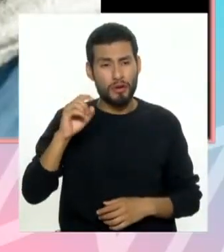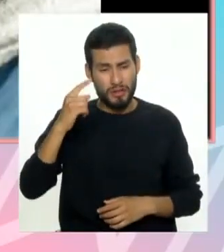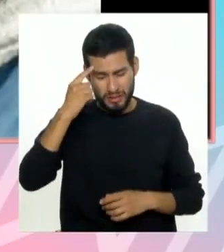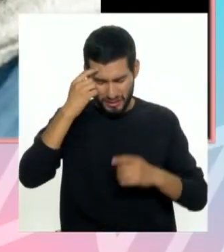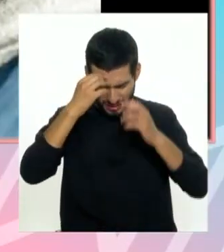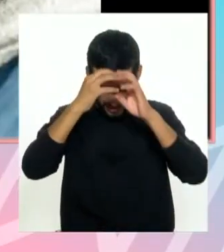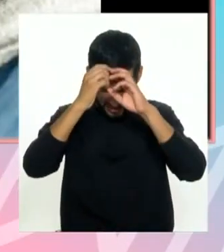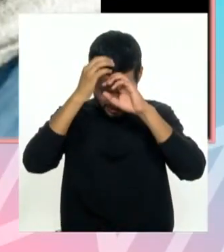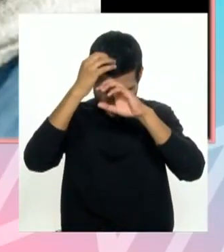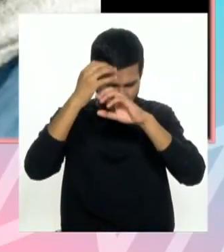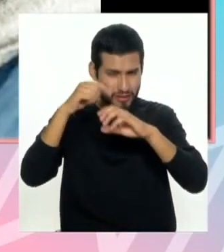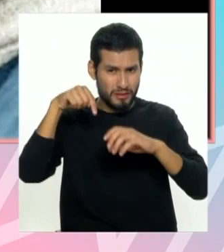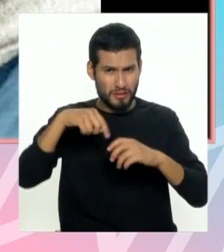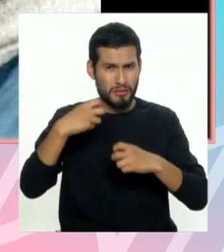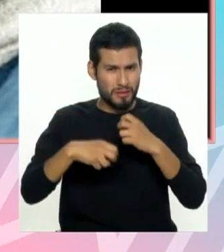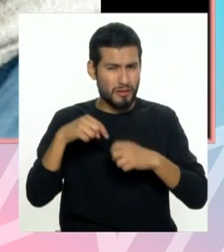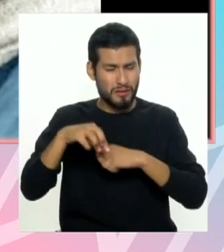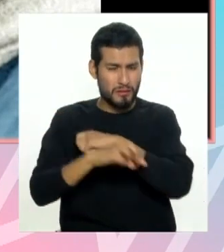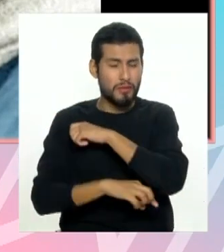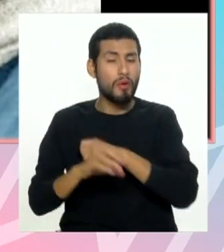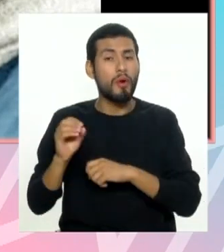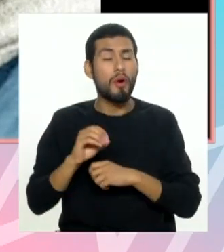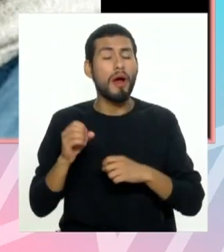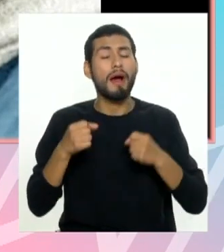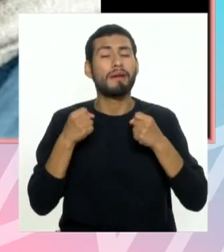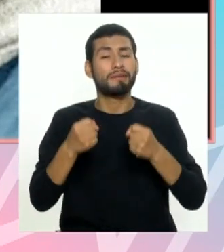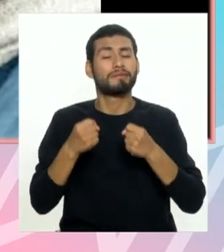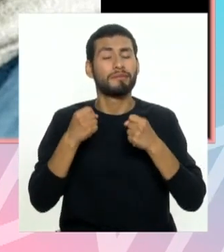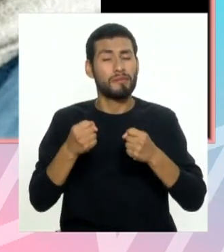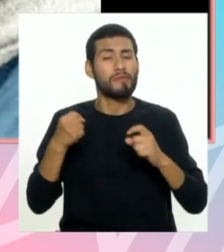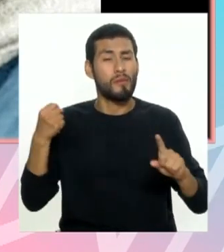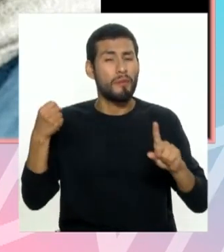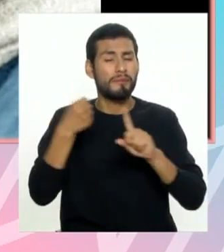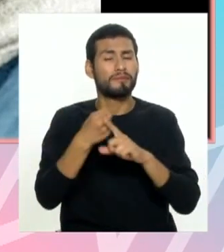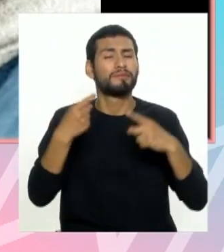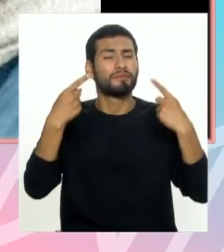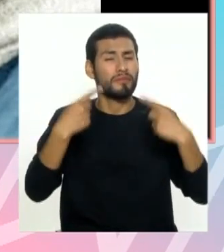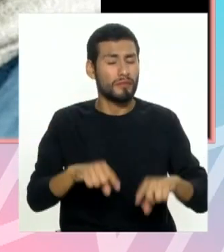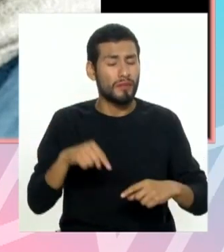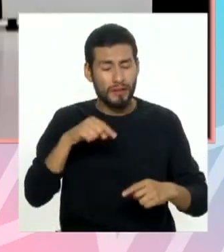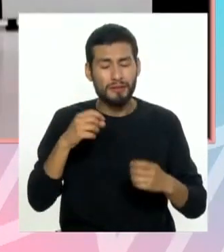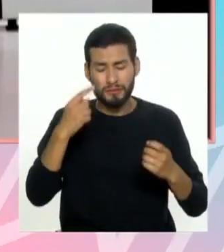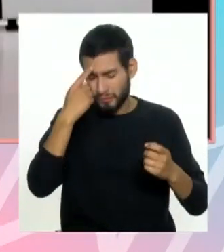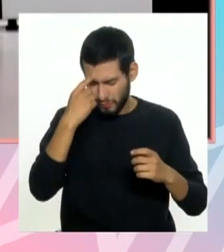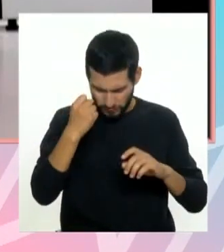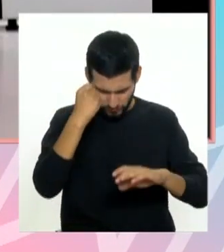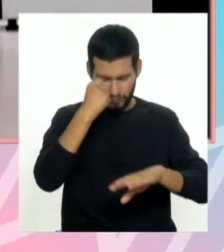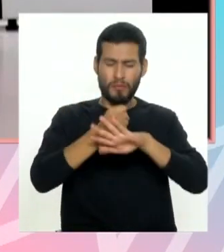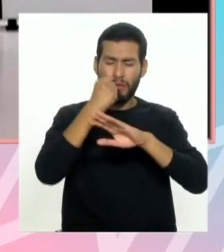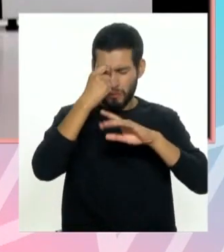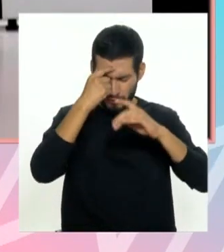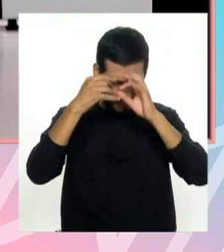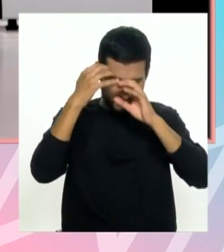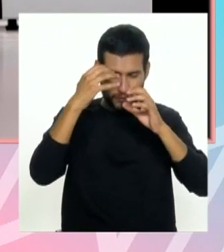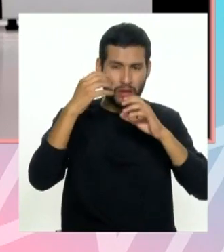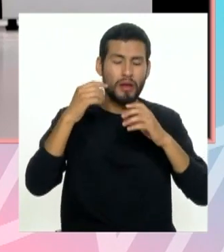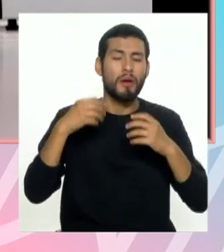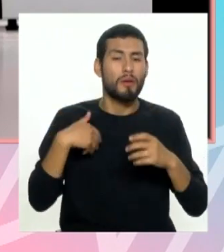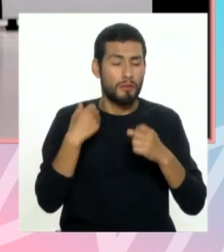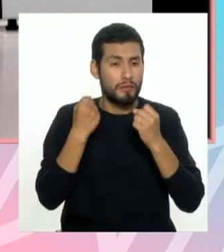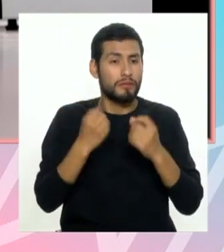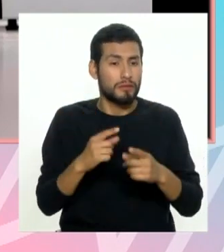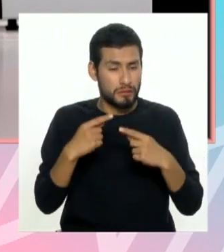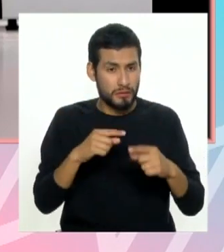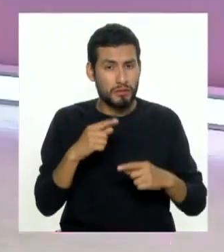país, o los accidentes de tránsito que provocan, por ejemplo, traumatismo cráneoencefálico, ¿no? Y son importantes causas de